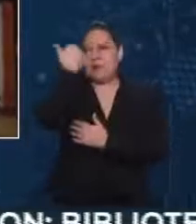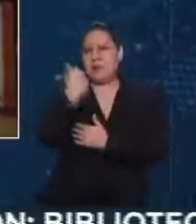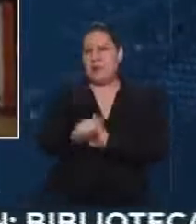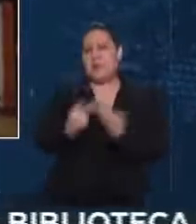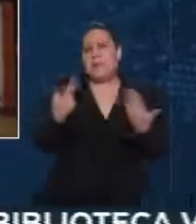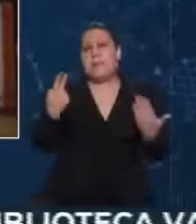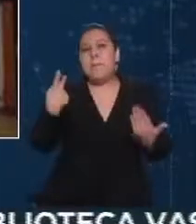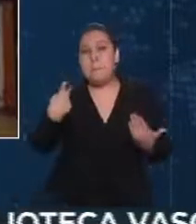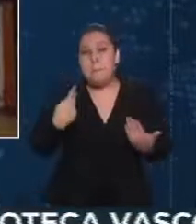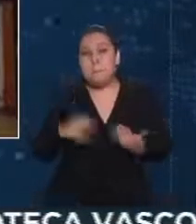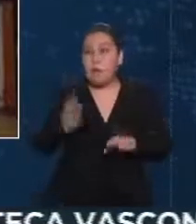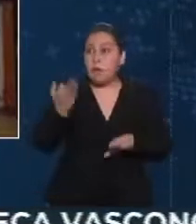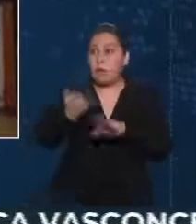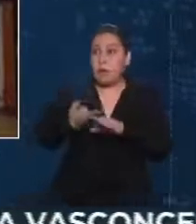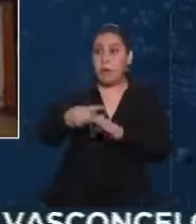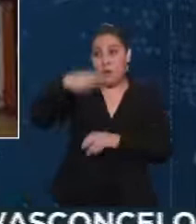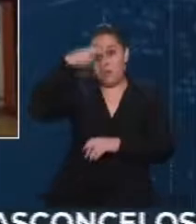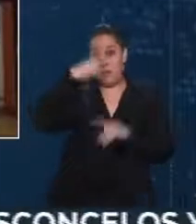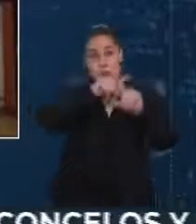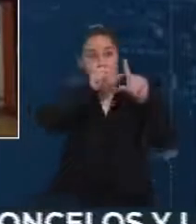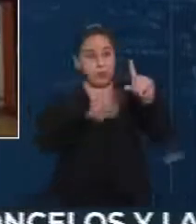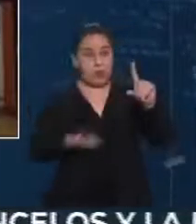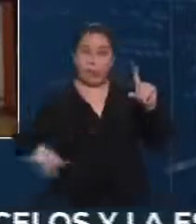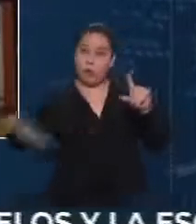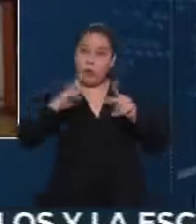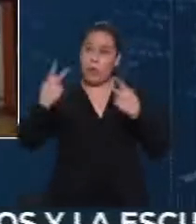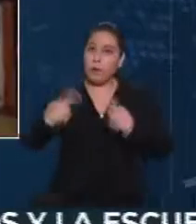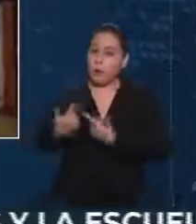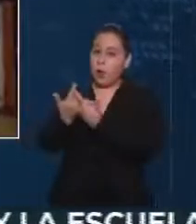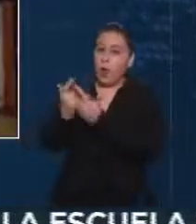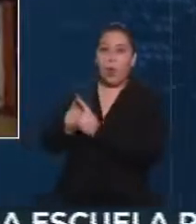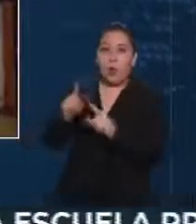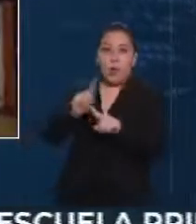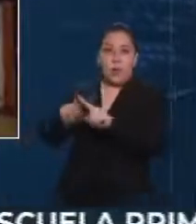es importante que la industria nacional pues tenga una estrategia también para